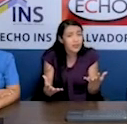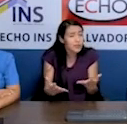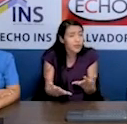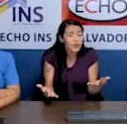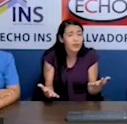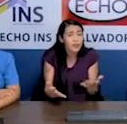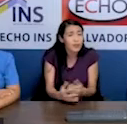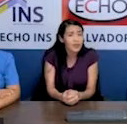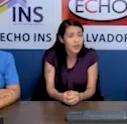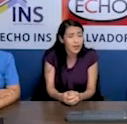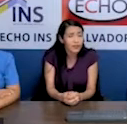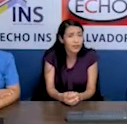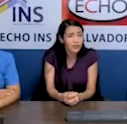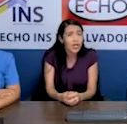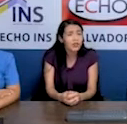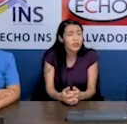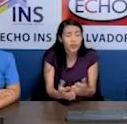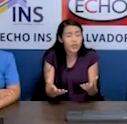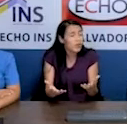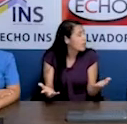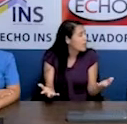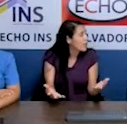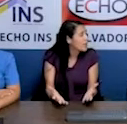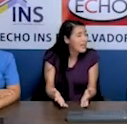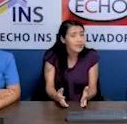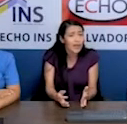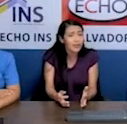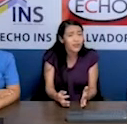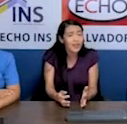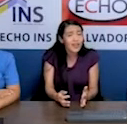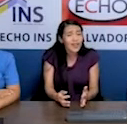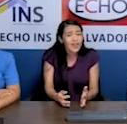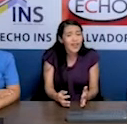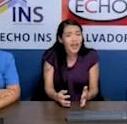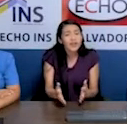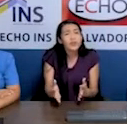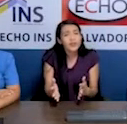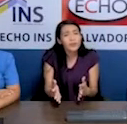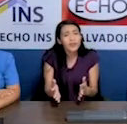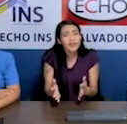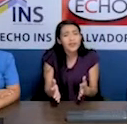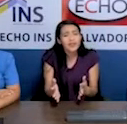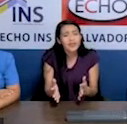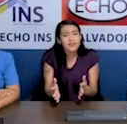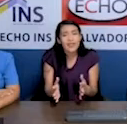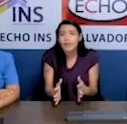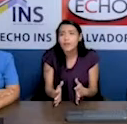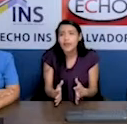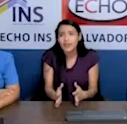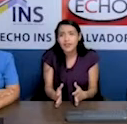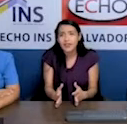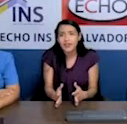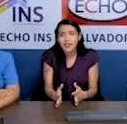decir, en algún tipo, cuando hablamos de aquellos eventos tónico-clónicos generalizados, algo muy importante es que a veces